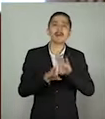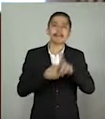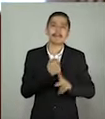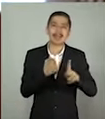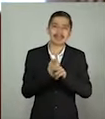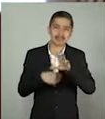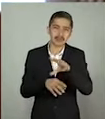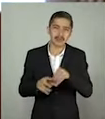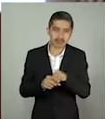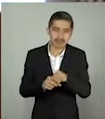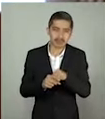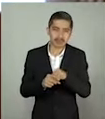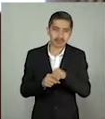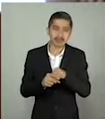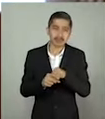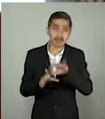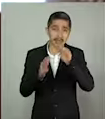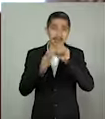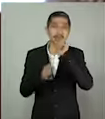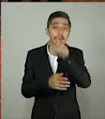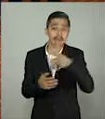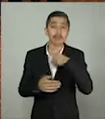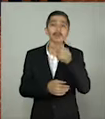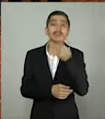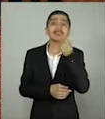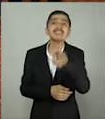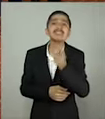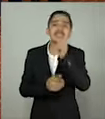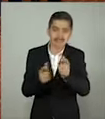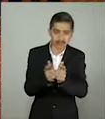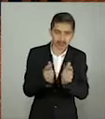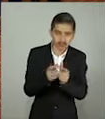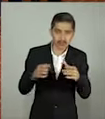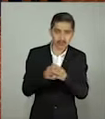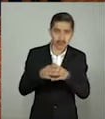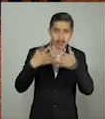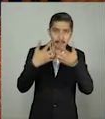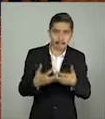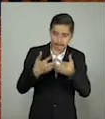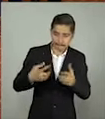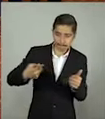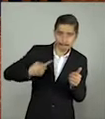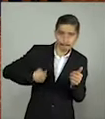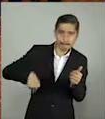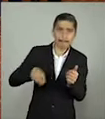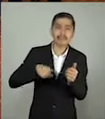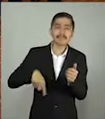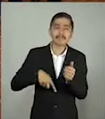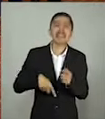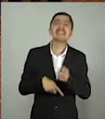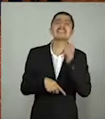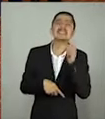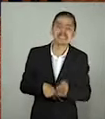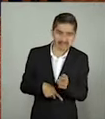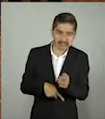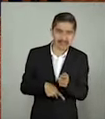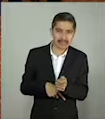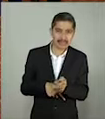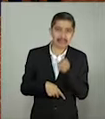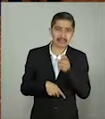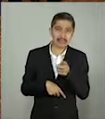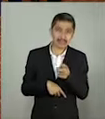el país. Les comparto también que el sector empresarial organizado de Michoacán presentó la semana